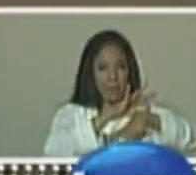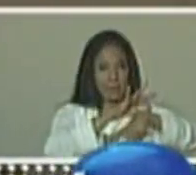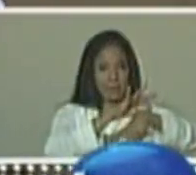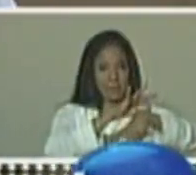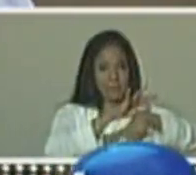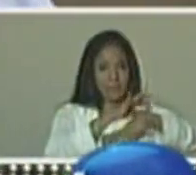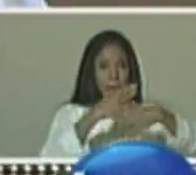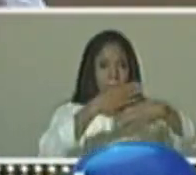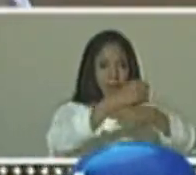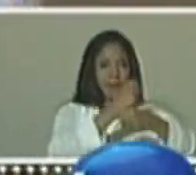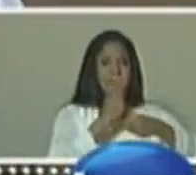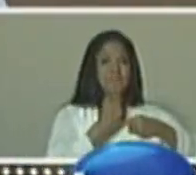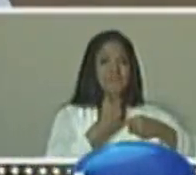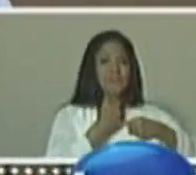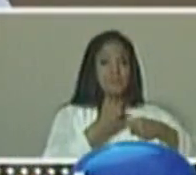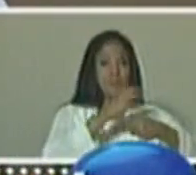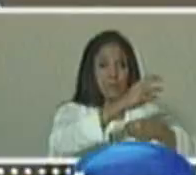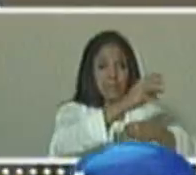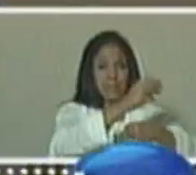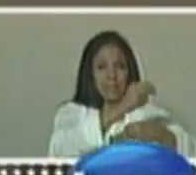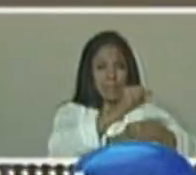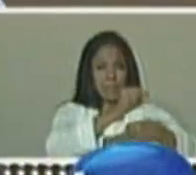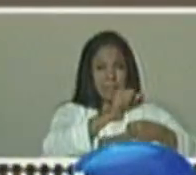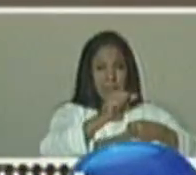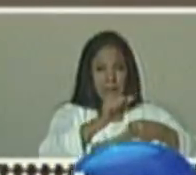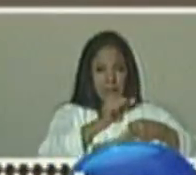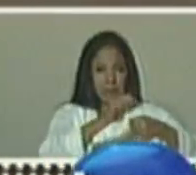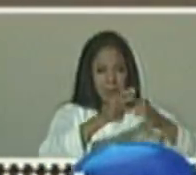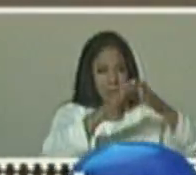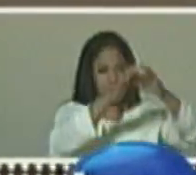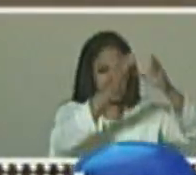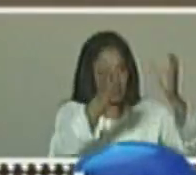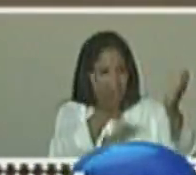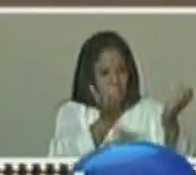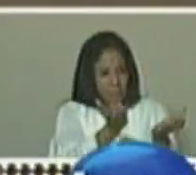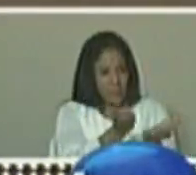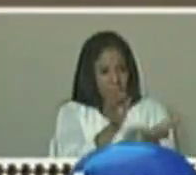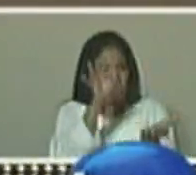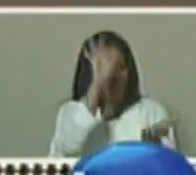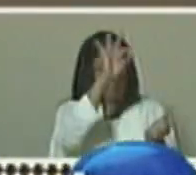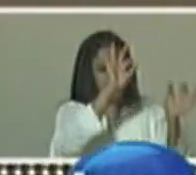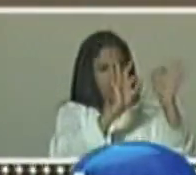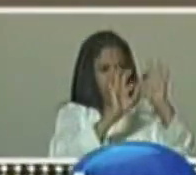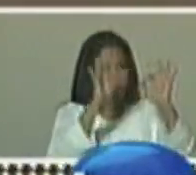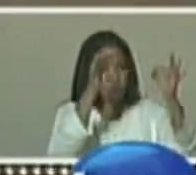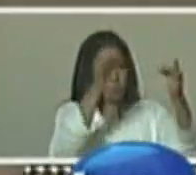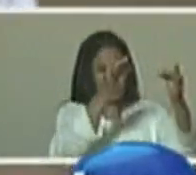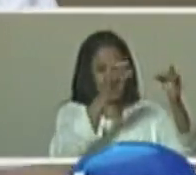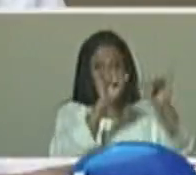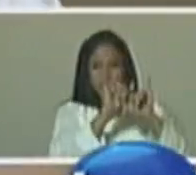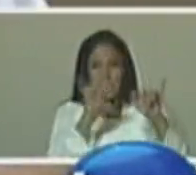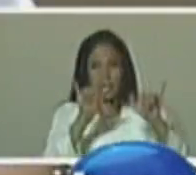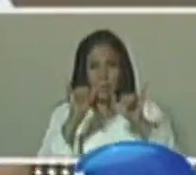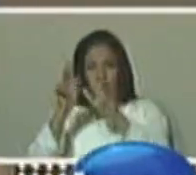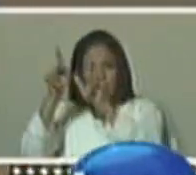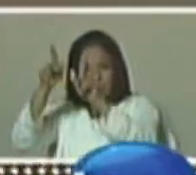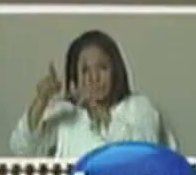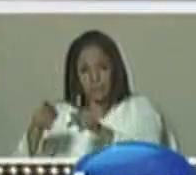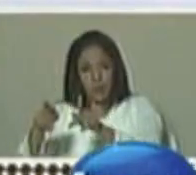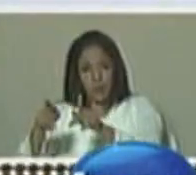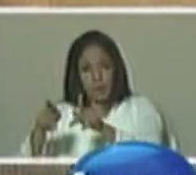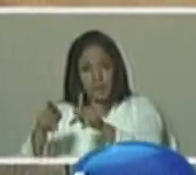su exquisita y saludable miel. Mi proyecto consiste en formar cooperativas artesanas